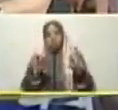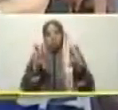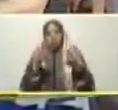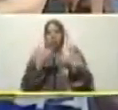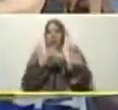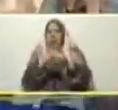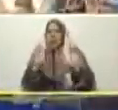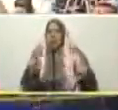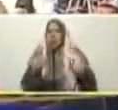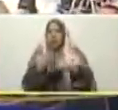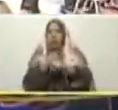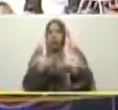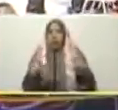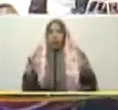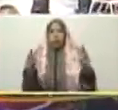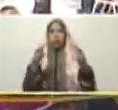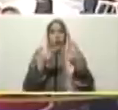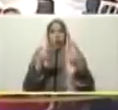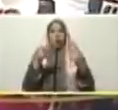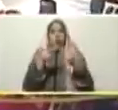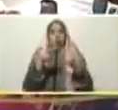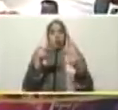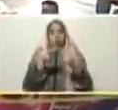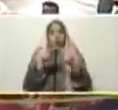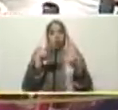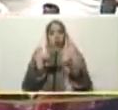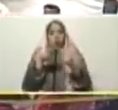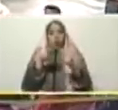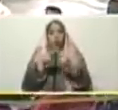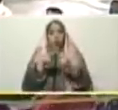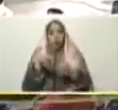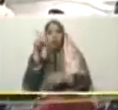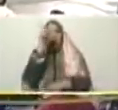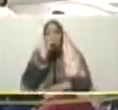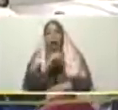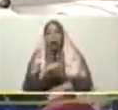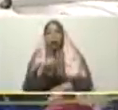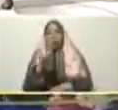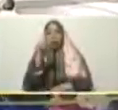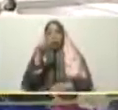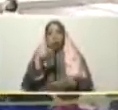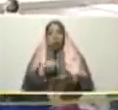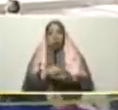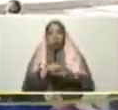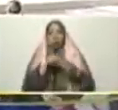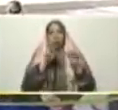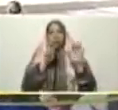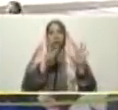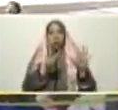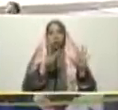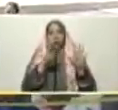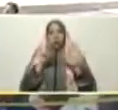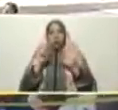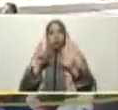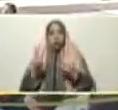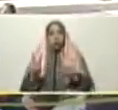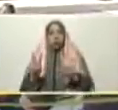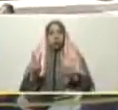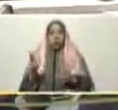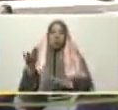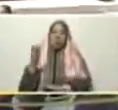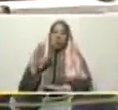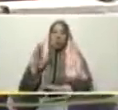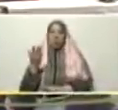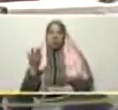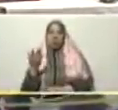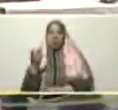diferente a la que conocimos adam por allá en el año 92 cuando nos conocimos muy diferente